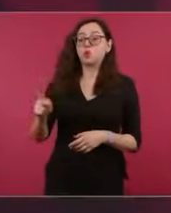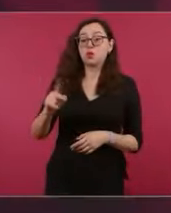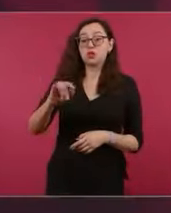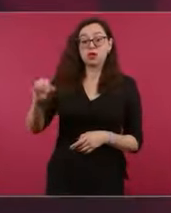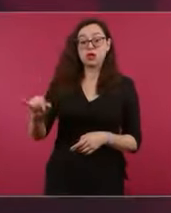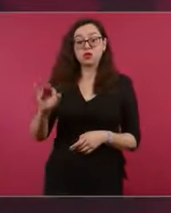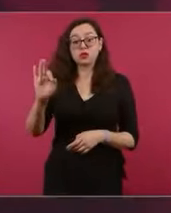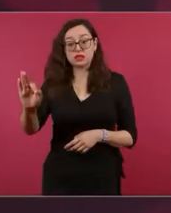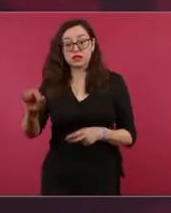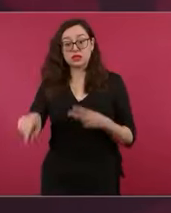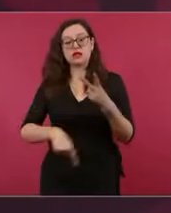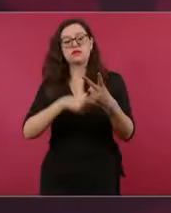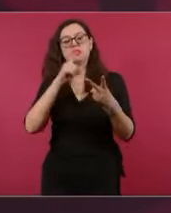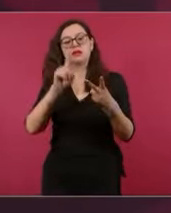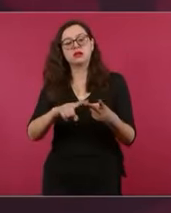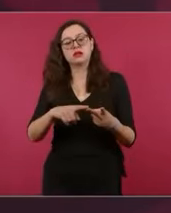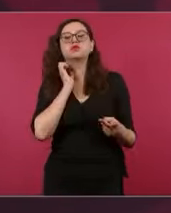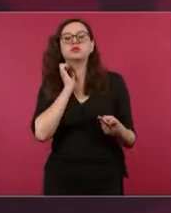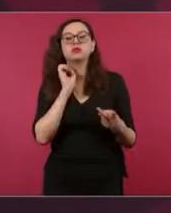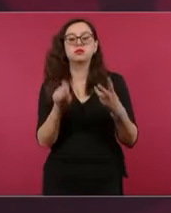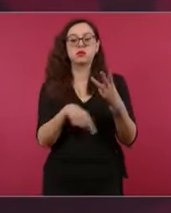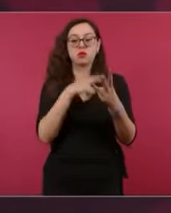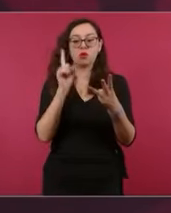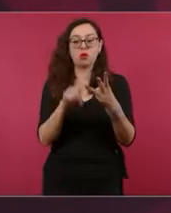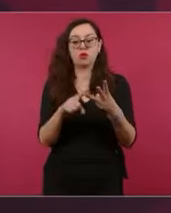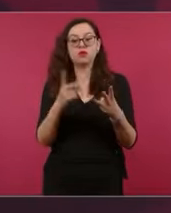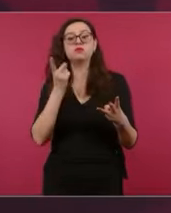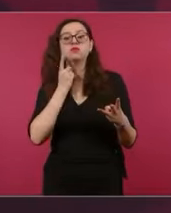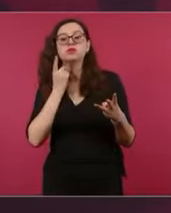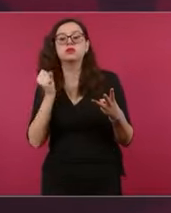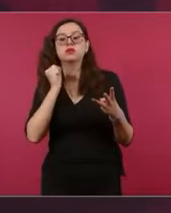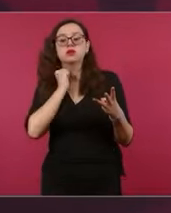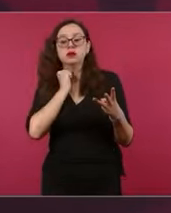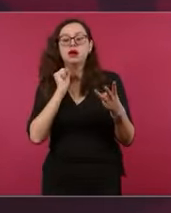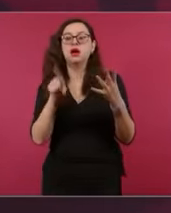Poder Ejecutivo, el Poder Legislativo, el INE,